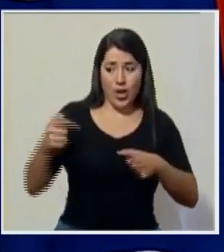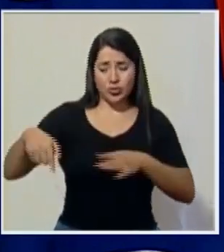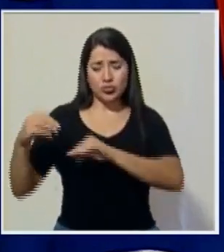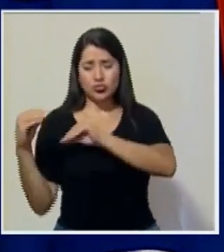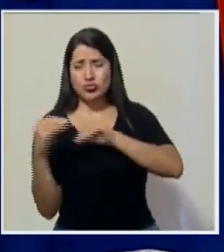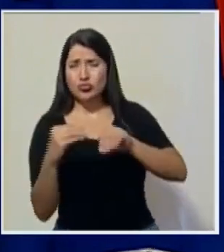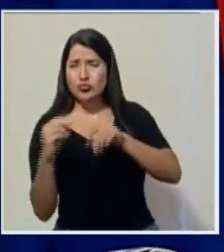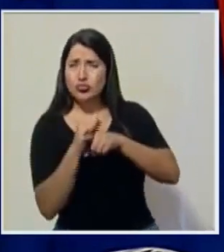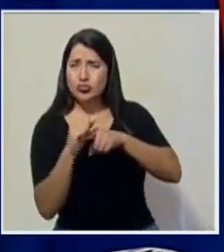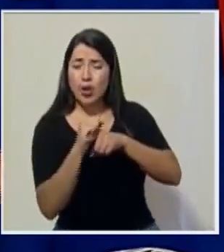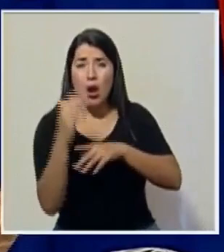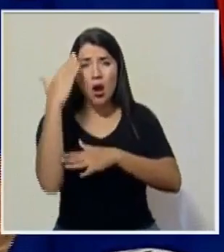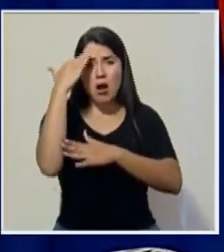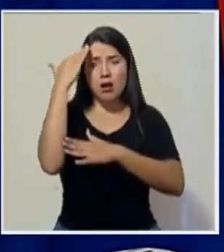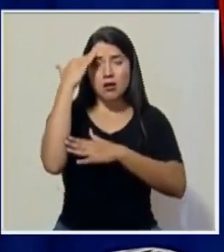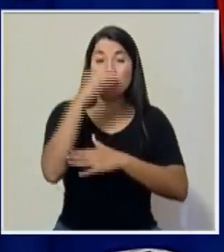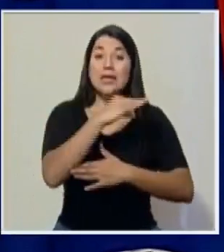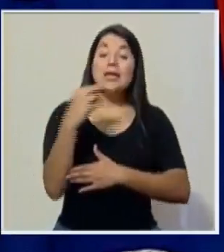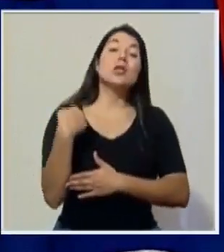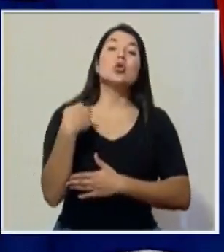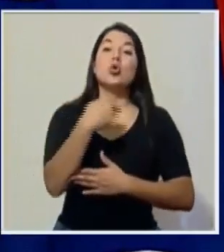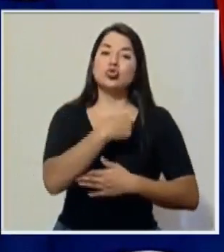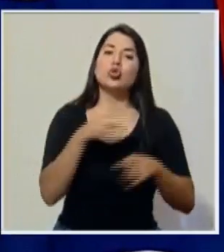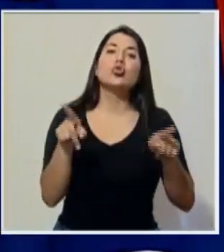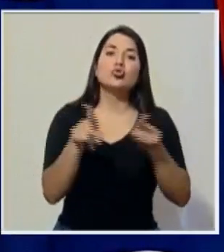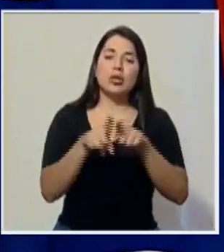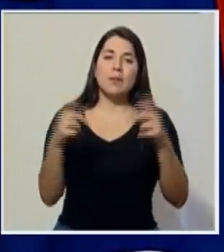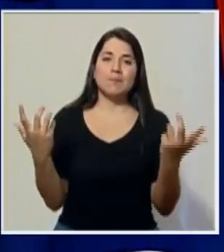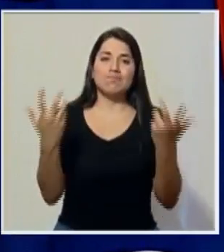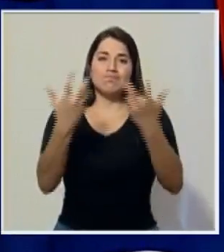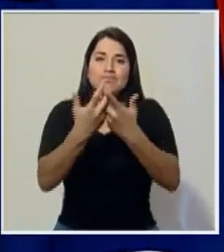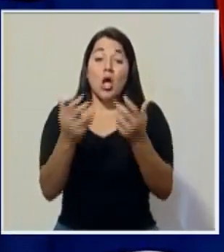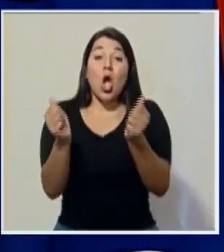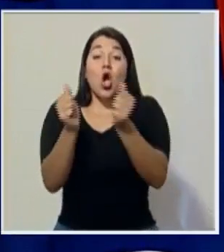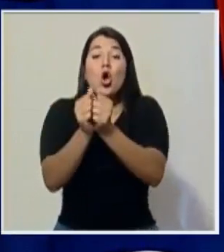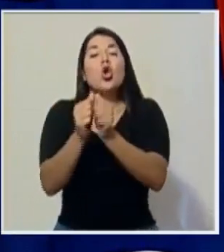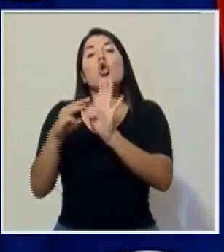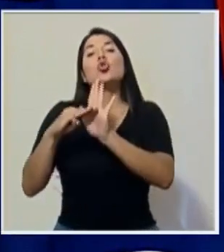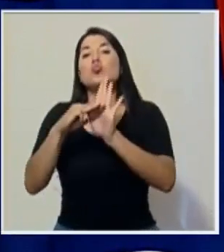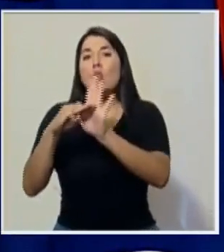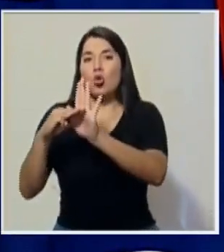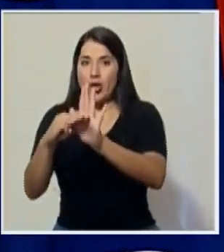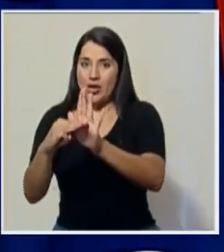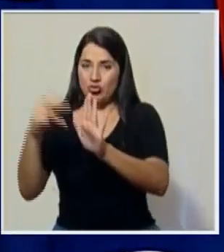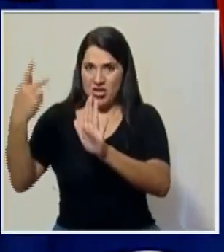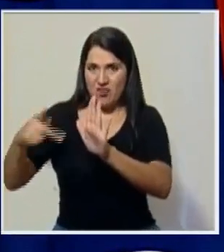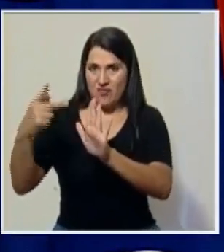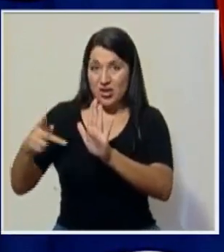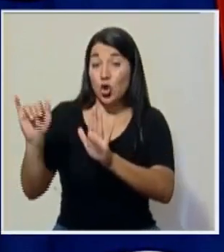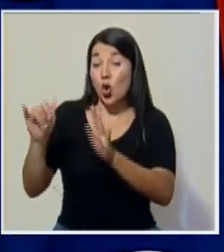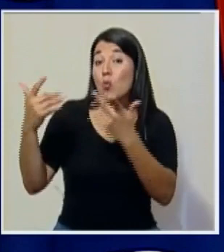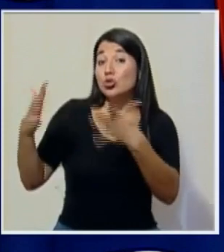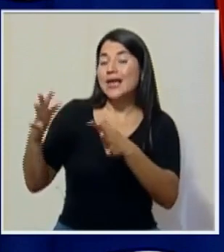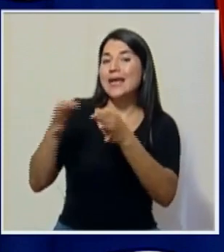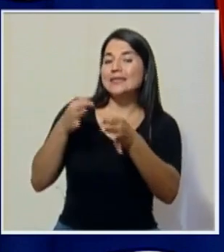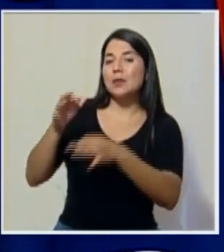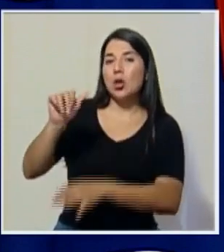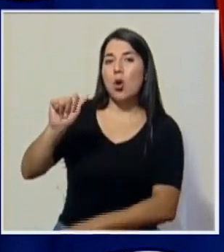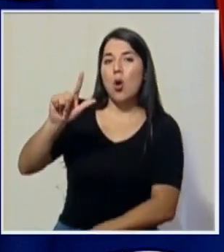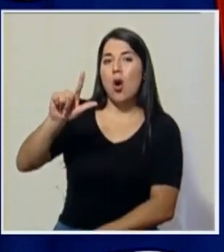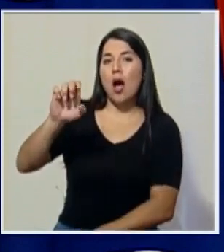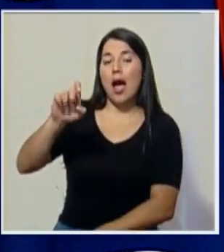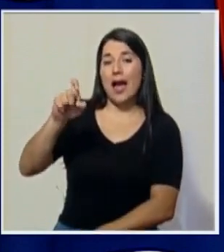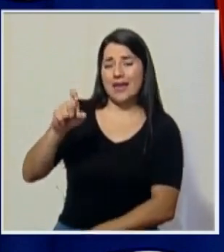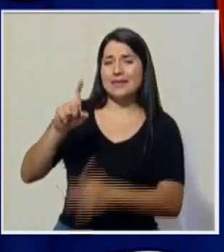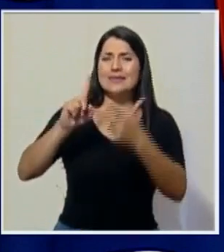hemos venido contrastando con los modelos de gestión de riesgos que bien plantea don Alex, y con todo el tema de las medidas